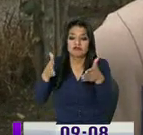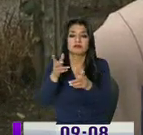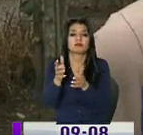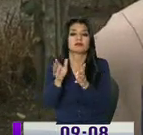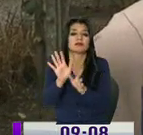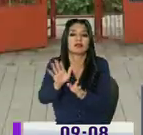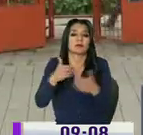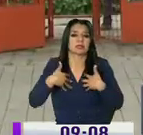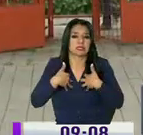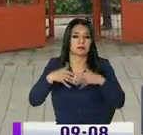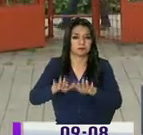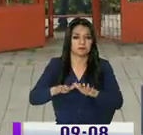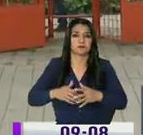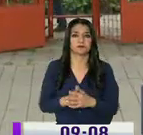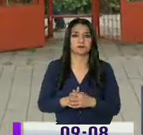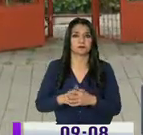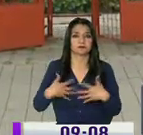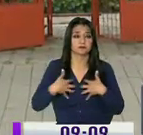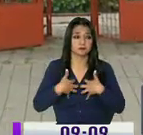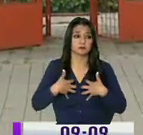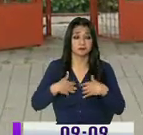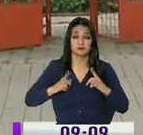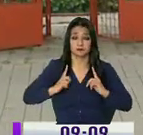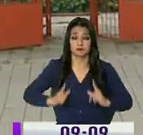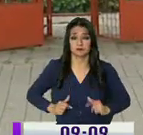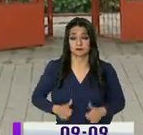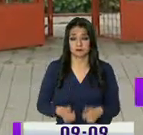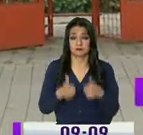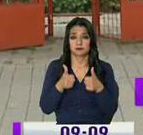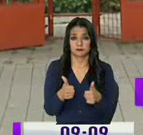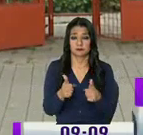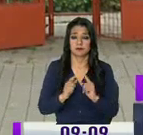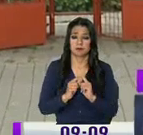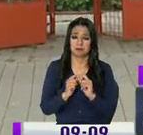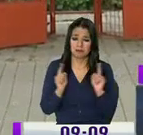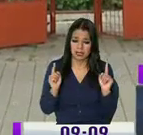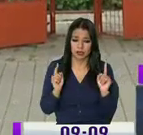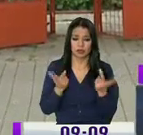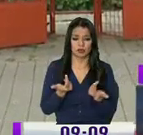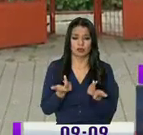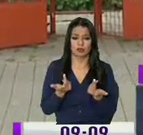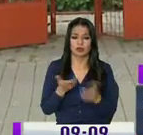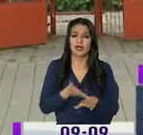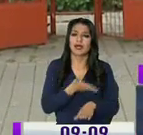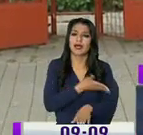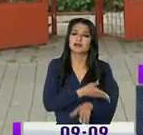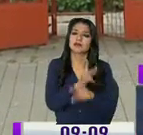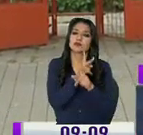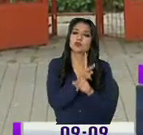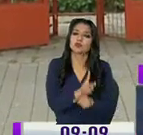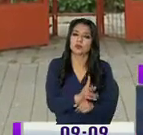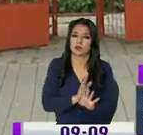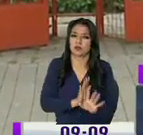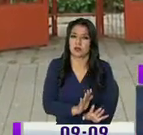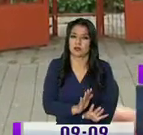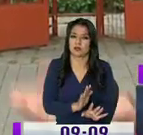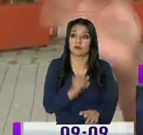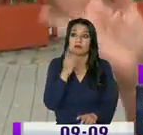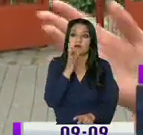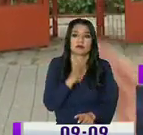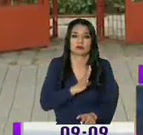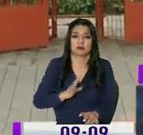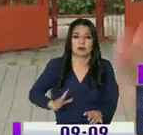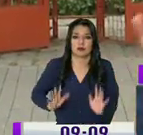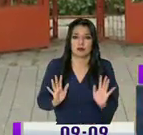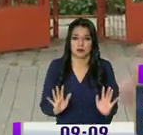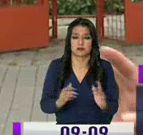los animales. Los animales de salud están bien. Sí, pero es una cuestión de manejos preventivos. Entonces, tenemos,